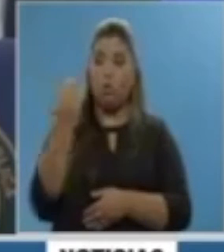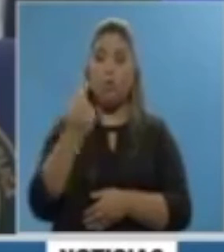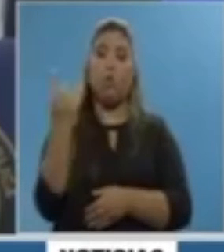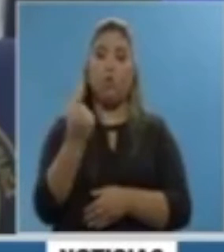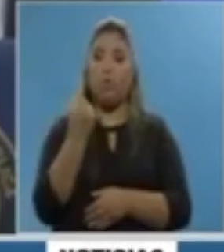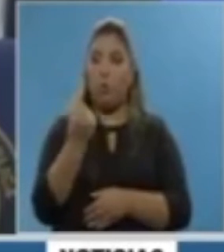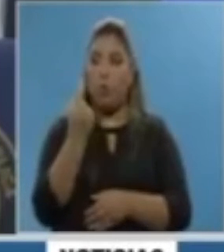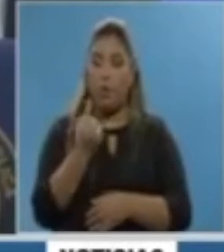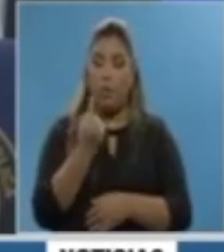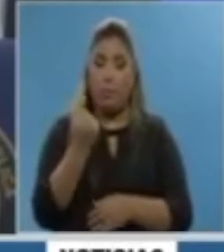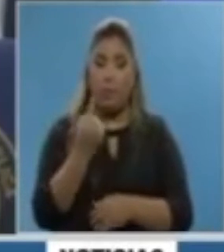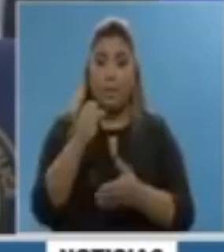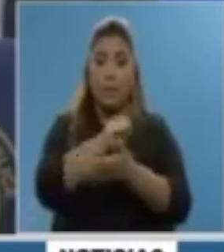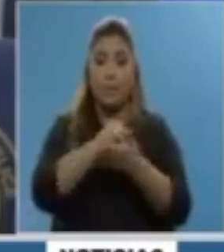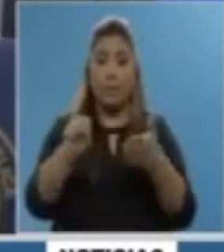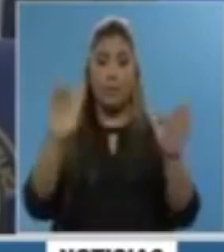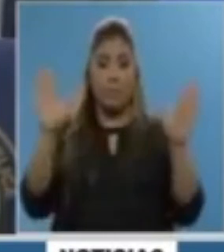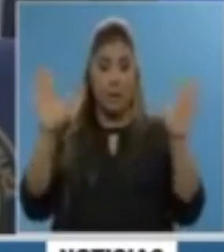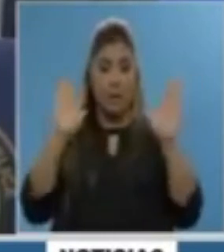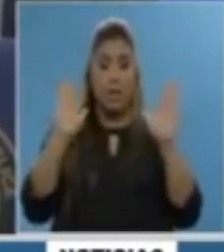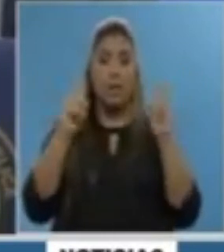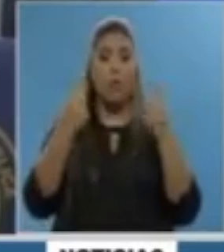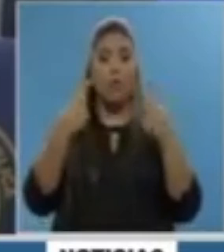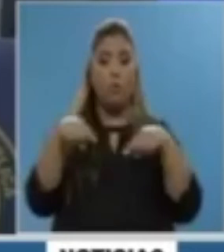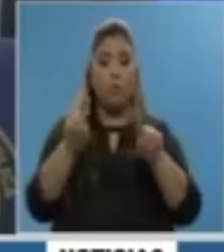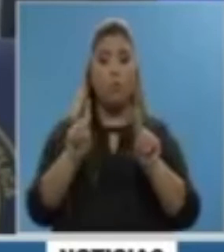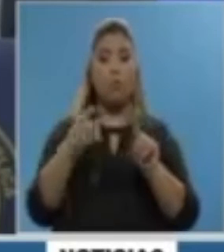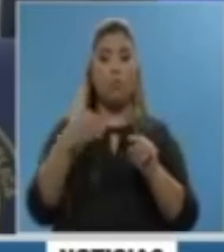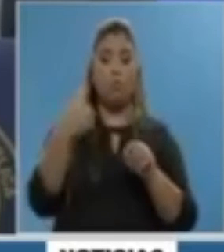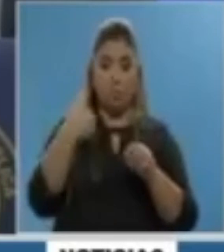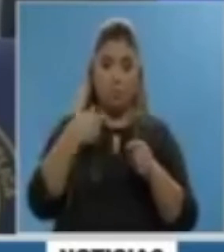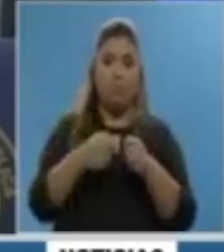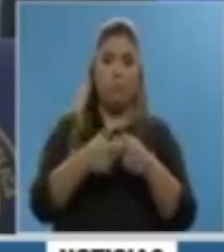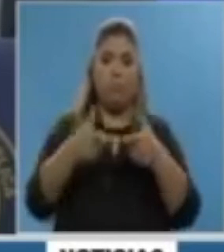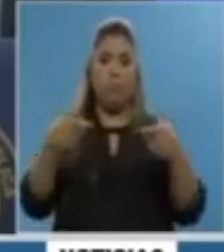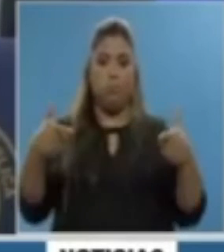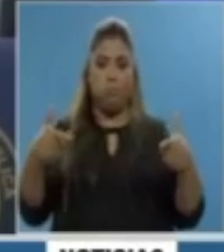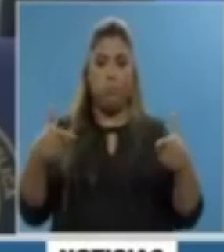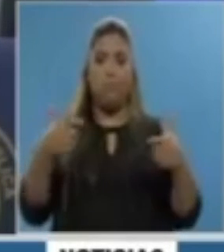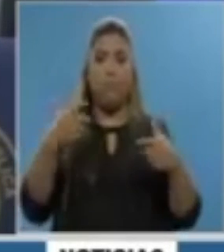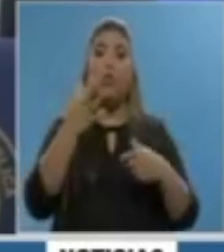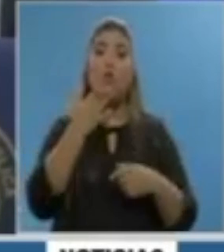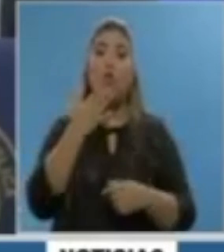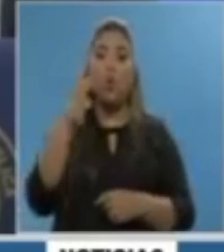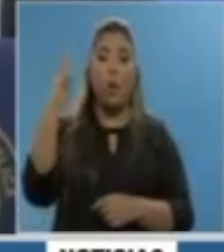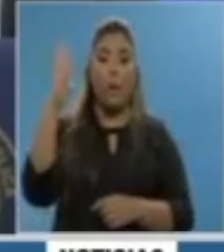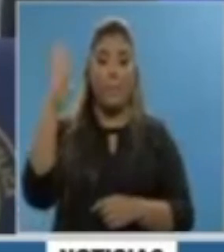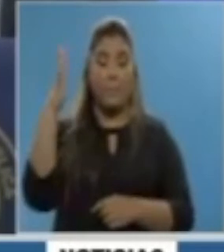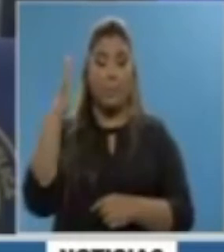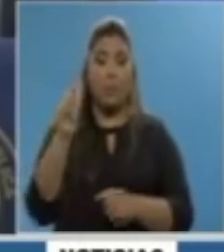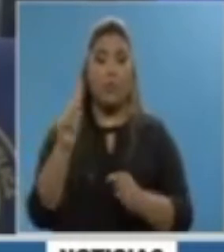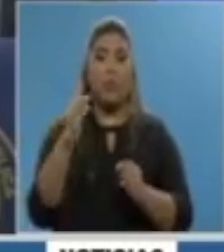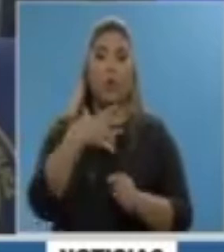solamente San Miguelito fue uno de los que tuvo un incremento, que son las barras que aparecen en amarillo, comparadas con